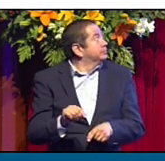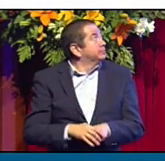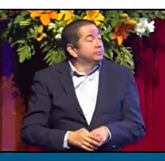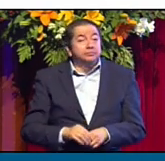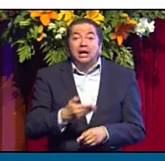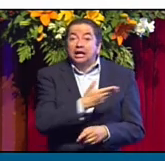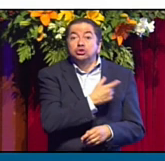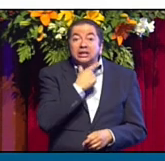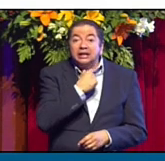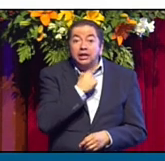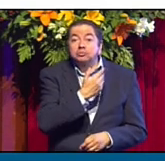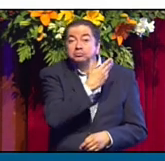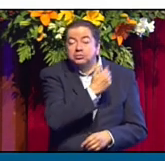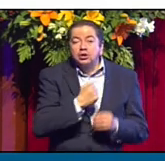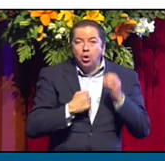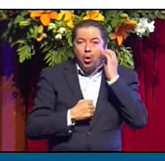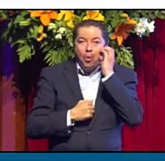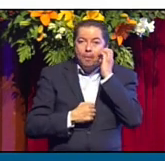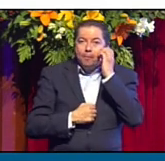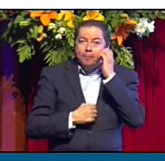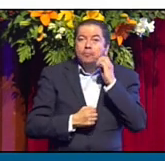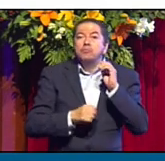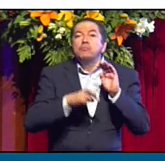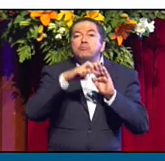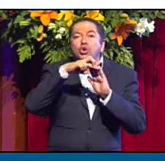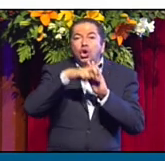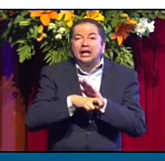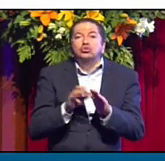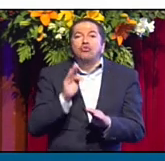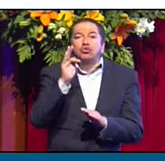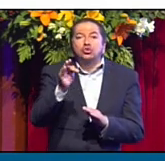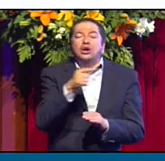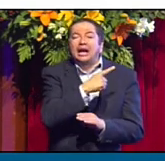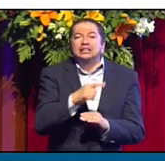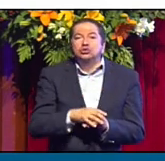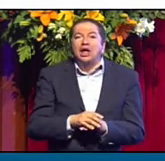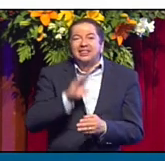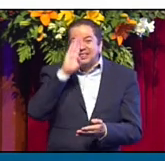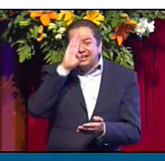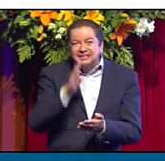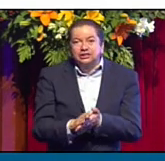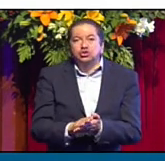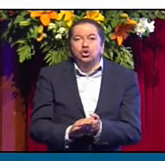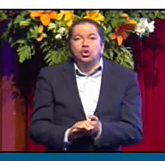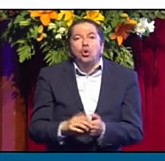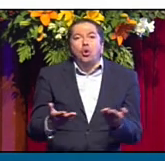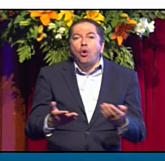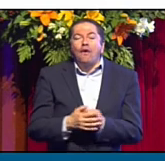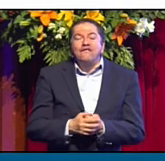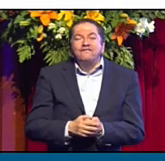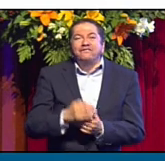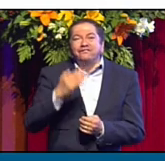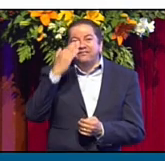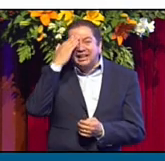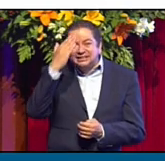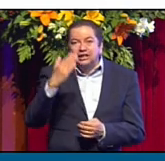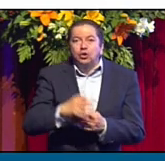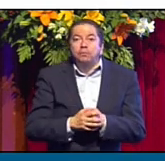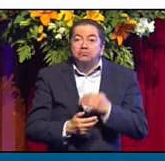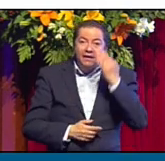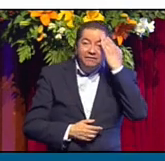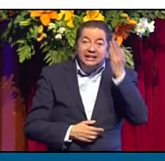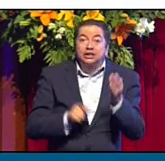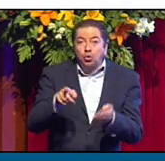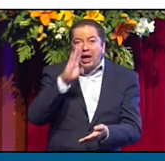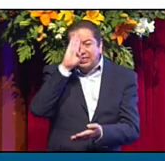¿Eso queremos? Sí, ahí está. Es un proyecto futuro. Pero eso lo decidieron los vecinos, no lo decidió el alcalde. Es que podíamos haber hecho otra cosa, pero ellos lo